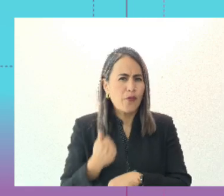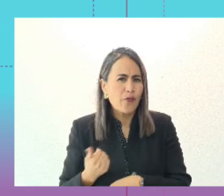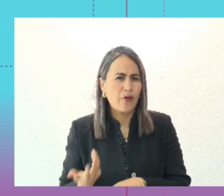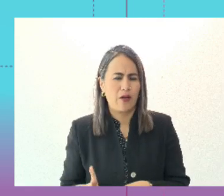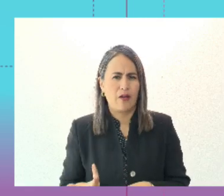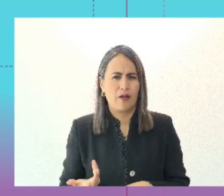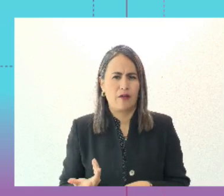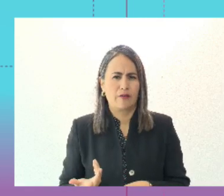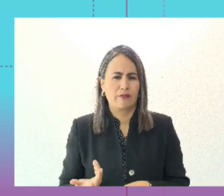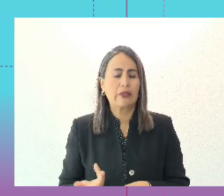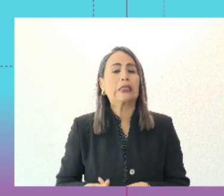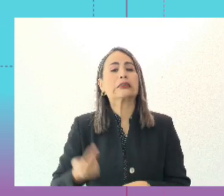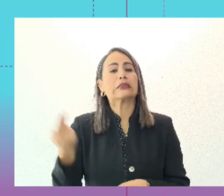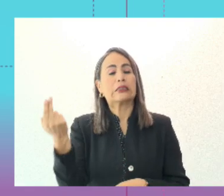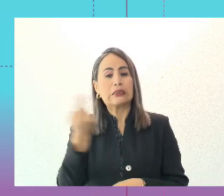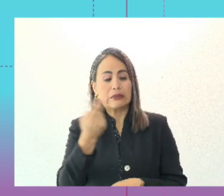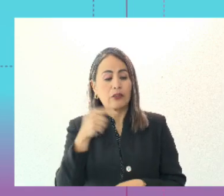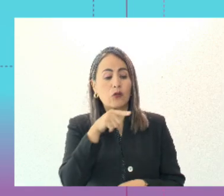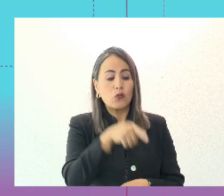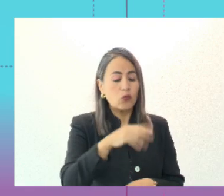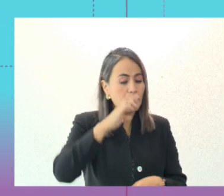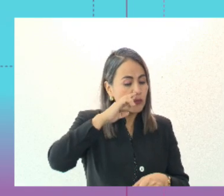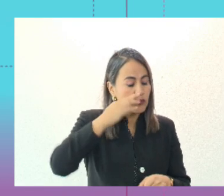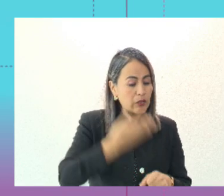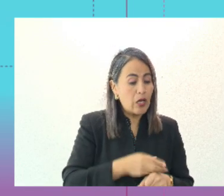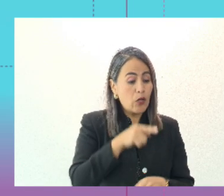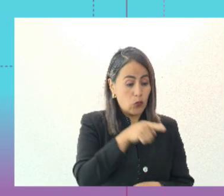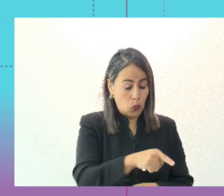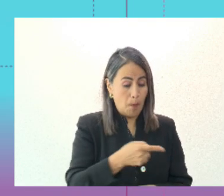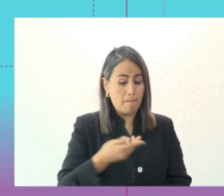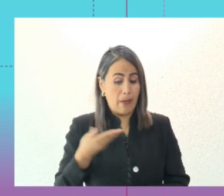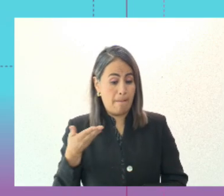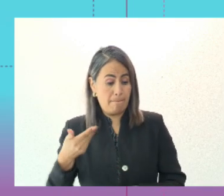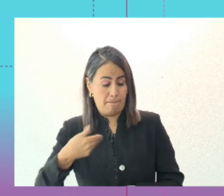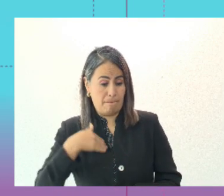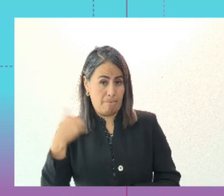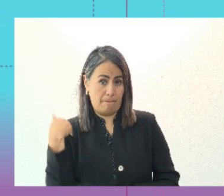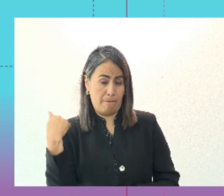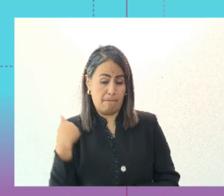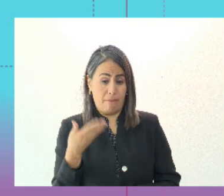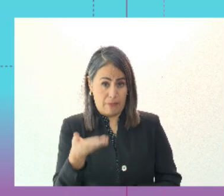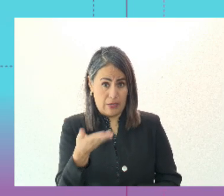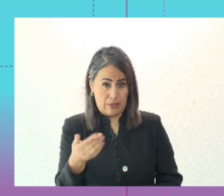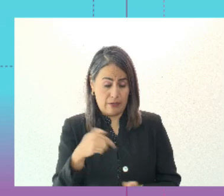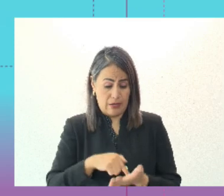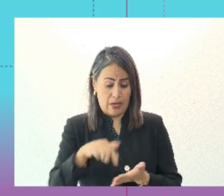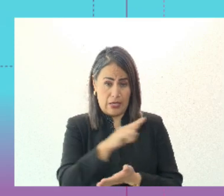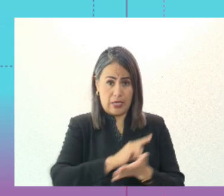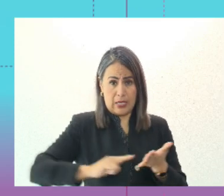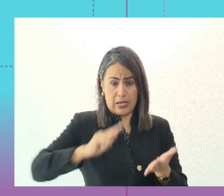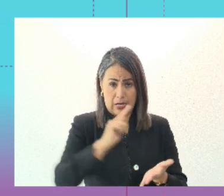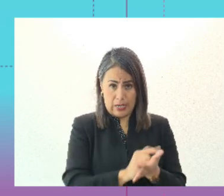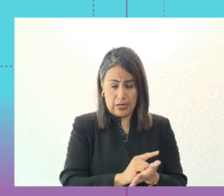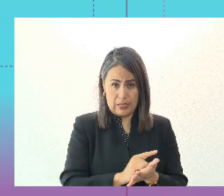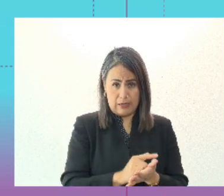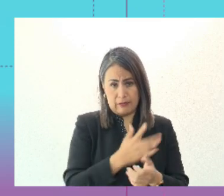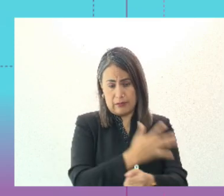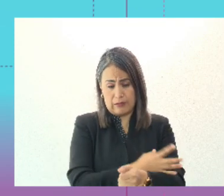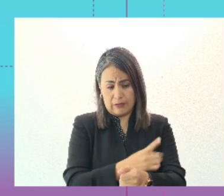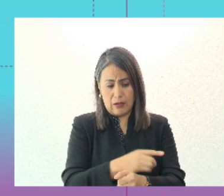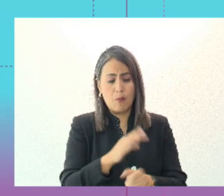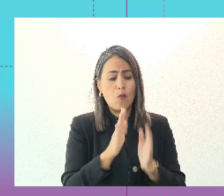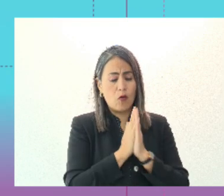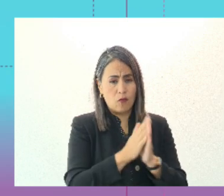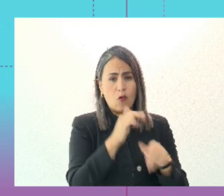Vamos a interconectar funciones. A ver, tú me pides que yo te muestre este documento de acuerdo a las leyes y a las obligaciones de transparencia, ponme tu